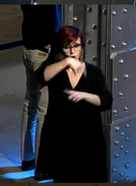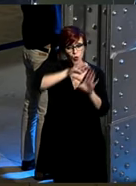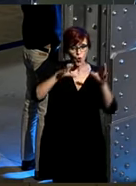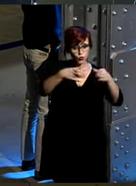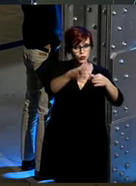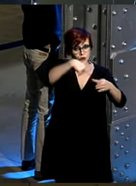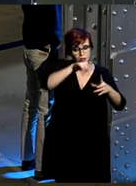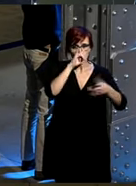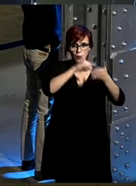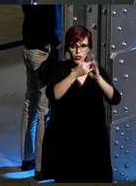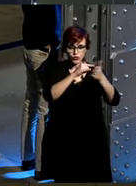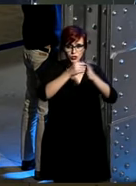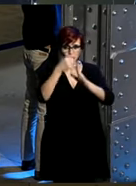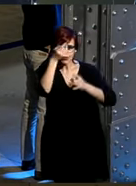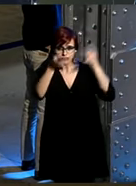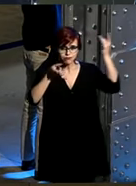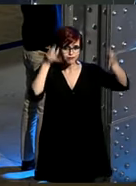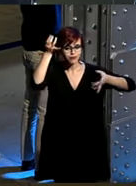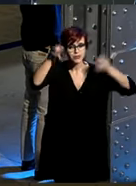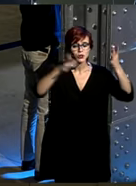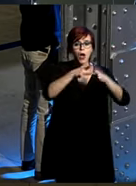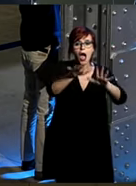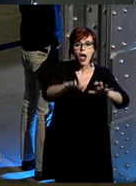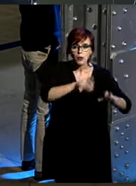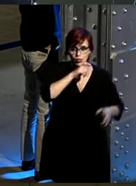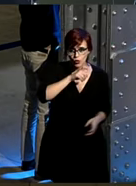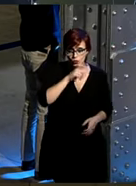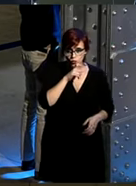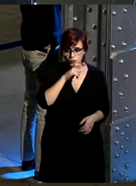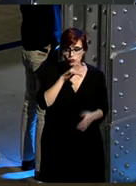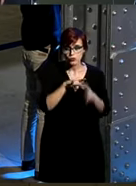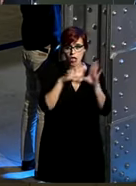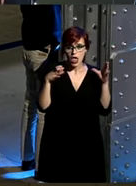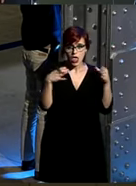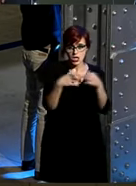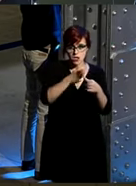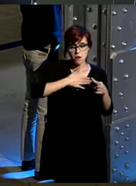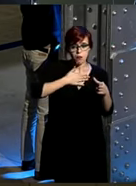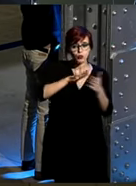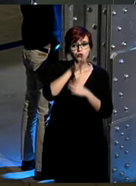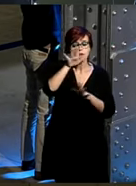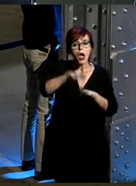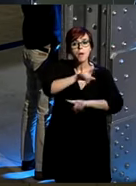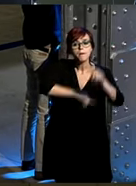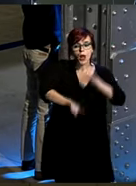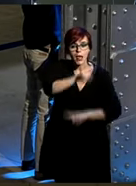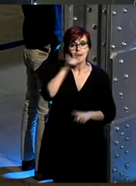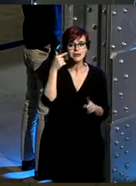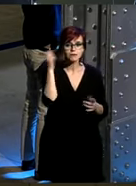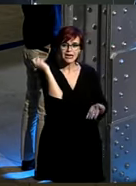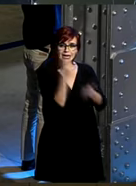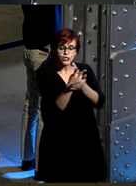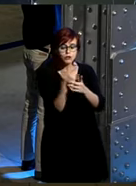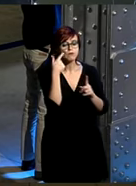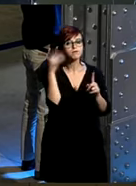nosotros, que están ideando proyectos, o sea, al final, ¿cómo aprenden nuestros equipos? Nuestros equipos identifican problemas, ¿no?,